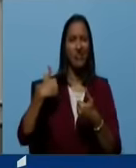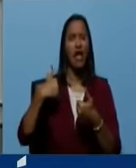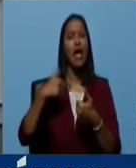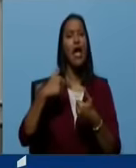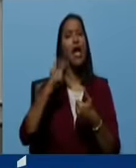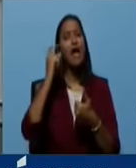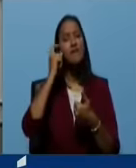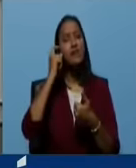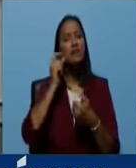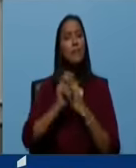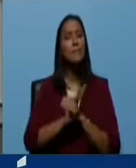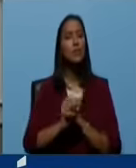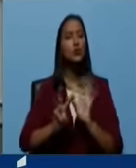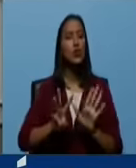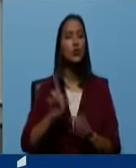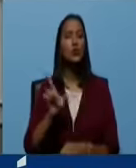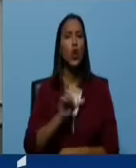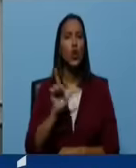uno,